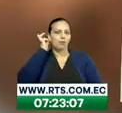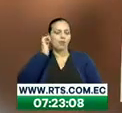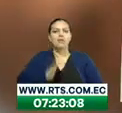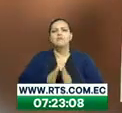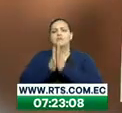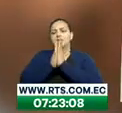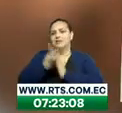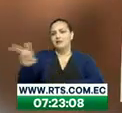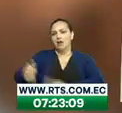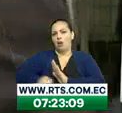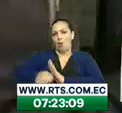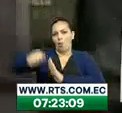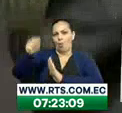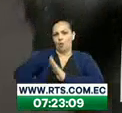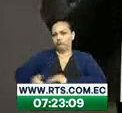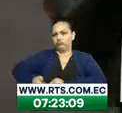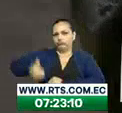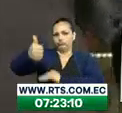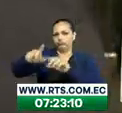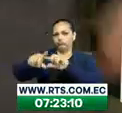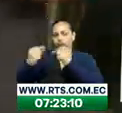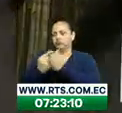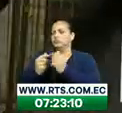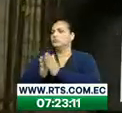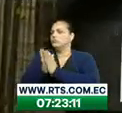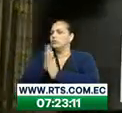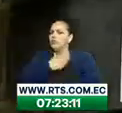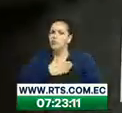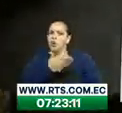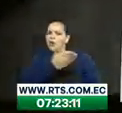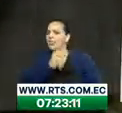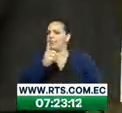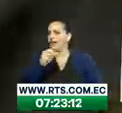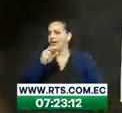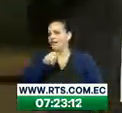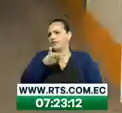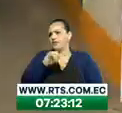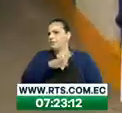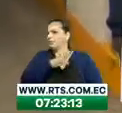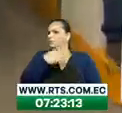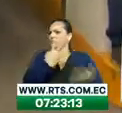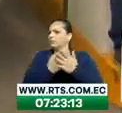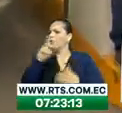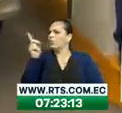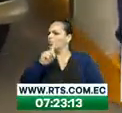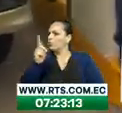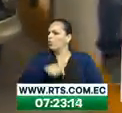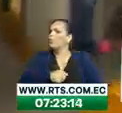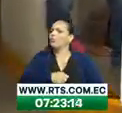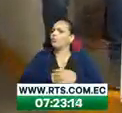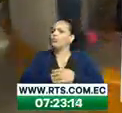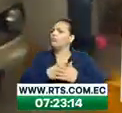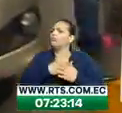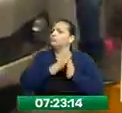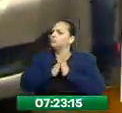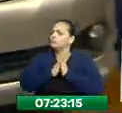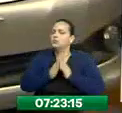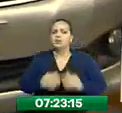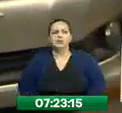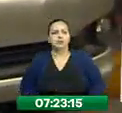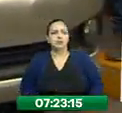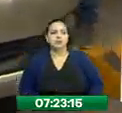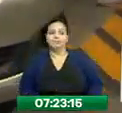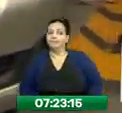corpus para su defendido, el mismo que fue negado. Sin embargo, la defensa acotó que a pesar de todo lograron avances en el caso. Y